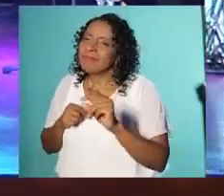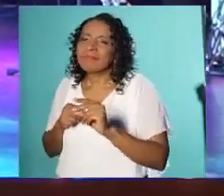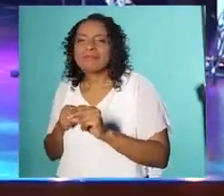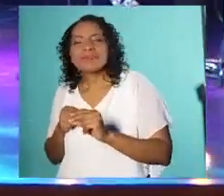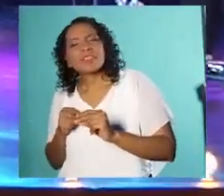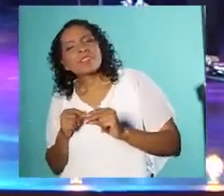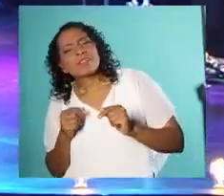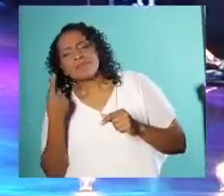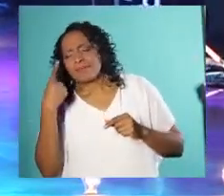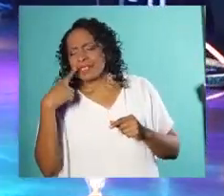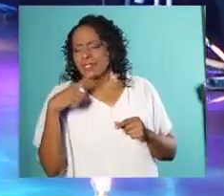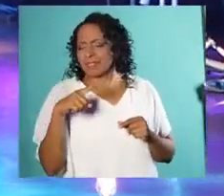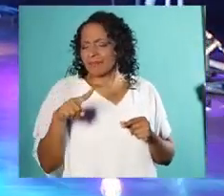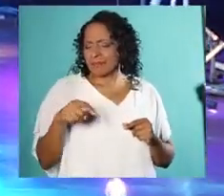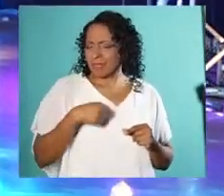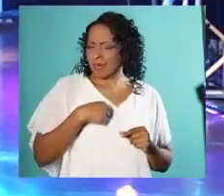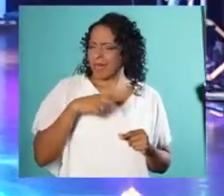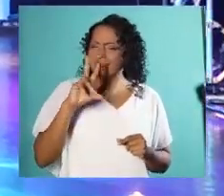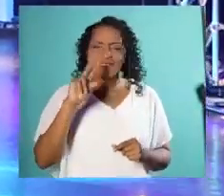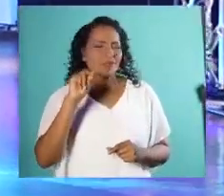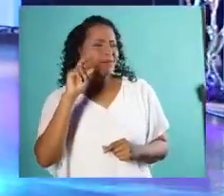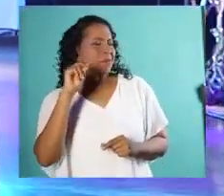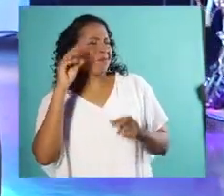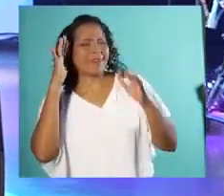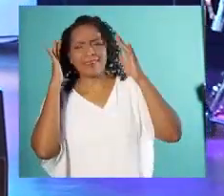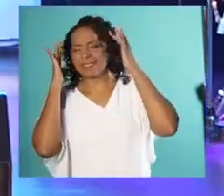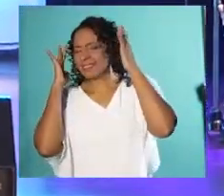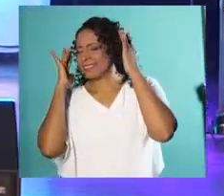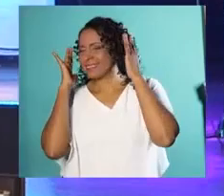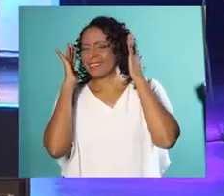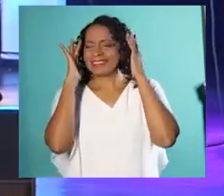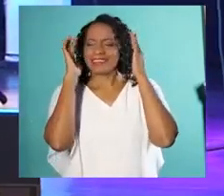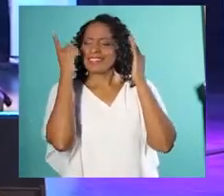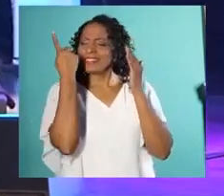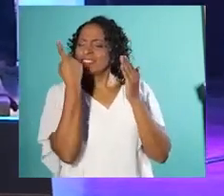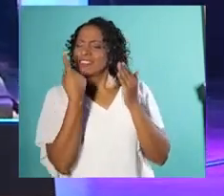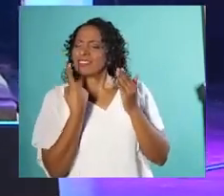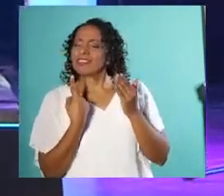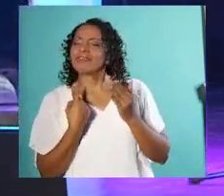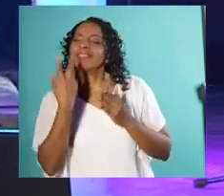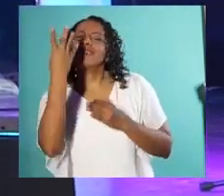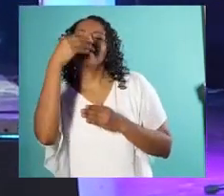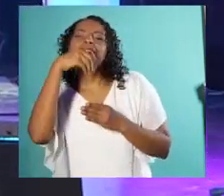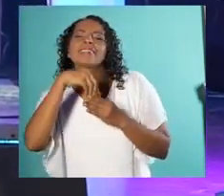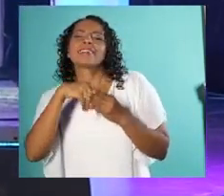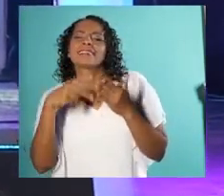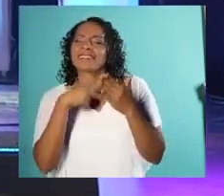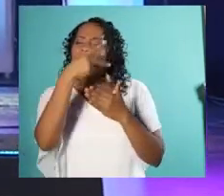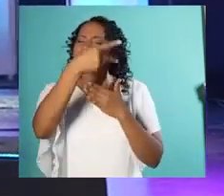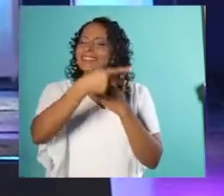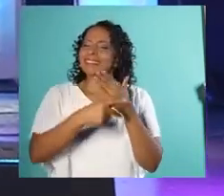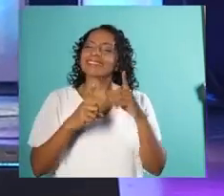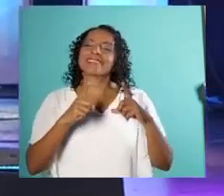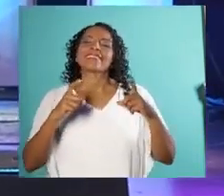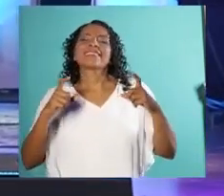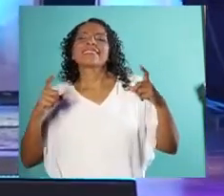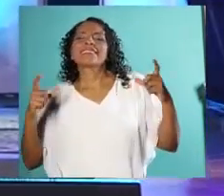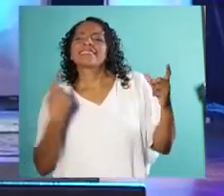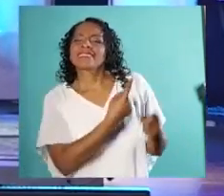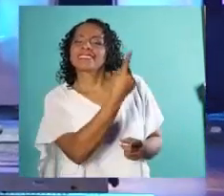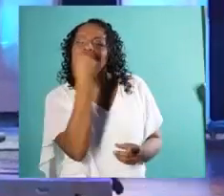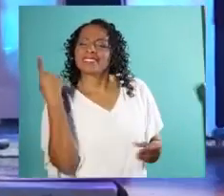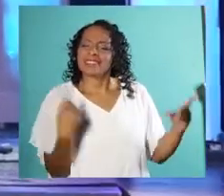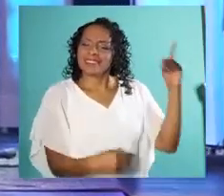¿Para qué me voy a preocupar? Somos parte de un gran plan. Cada día tiene